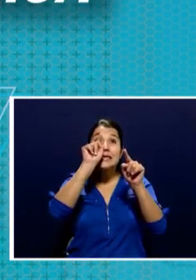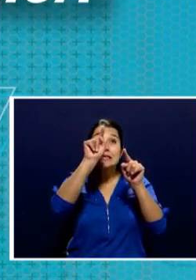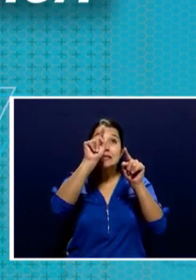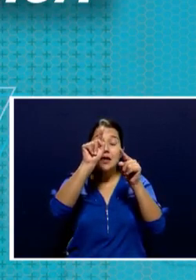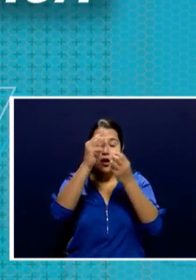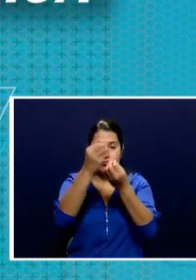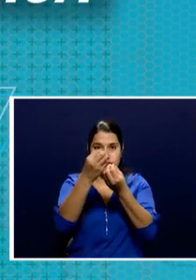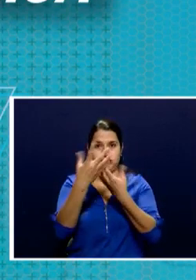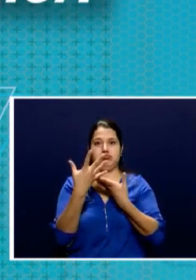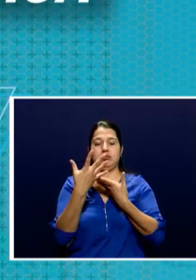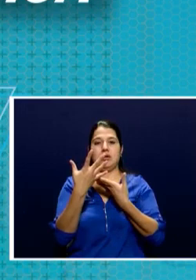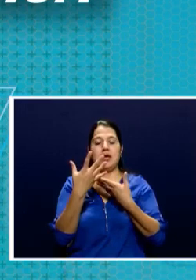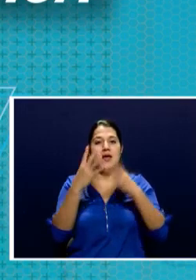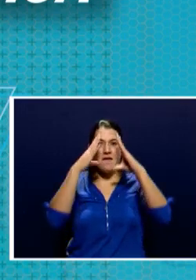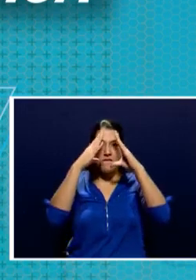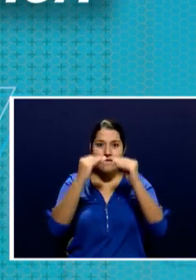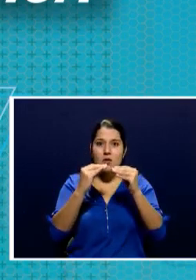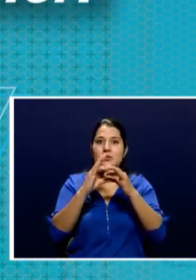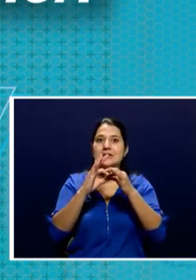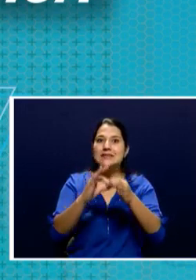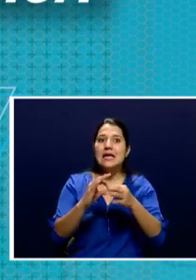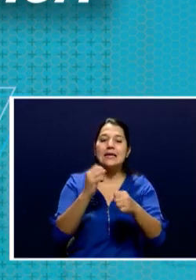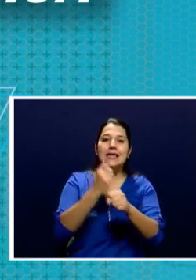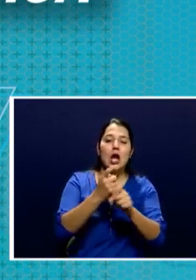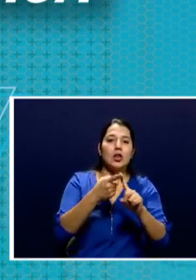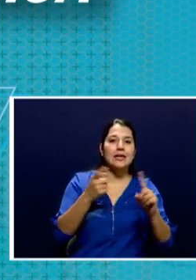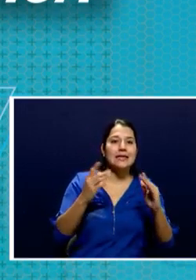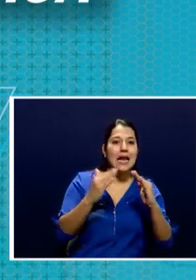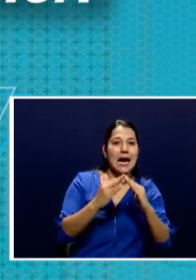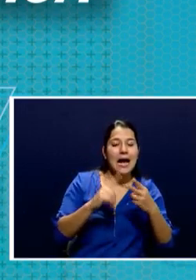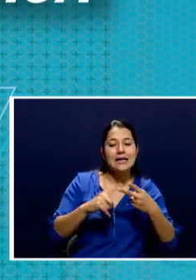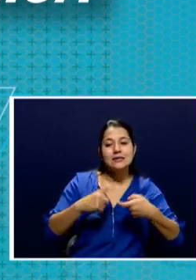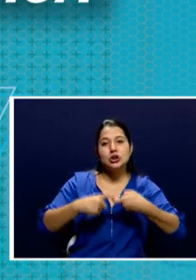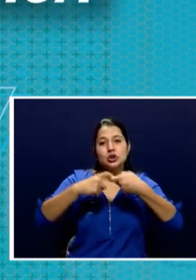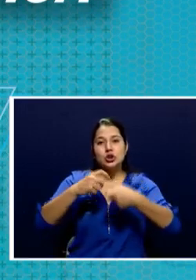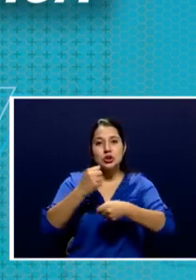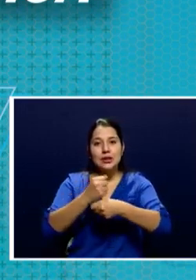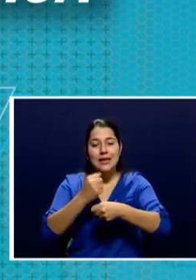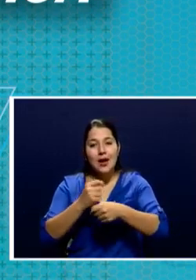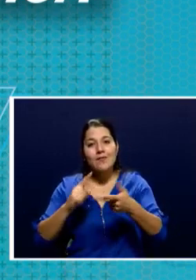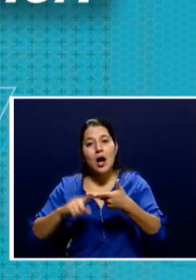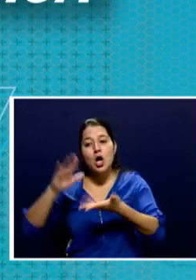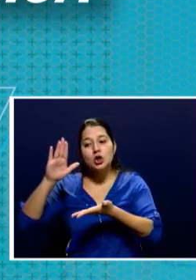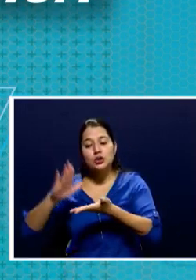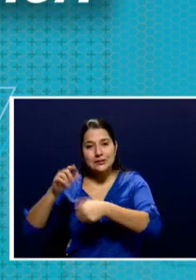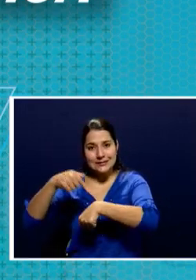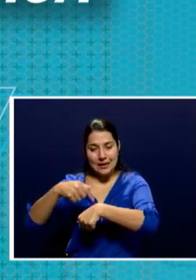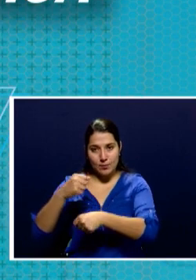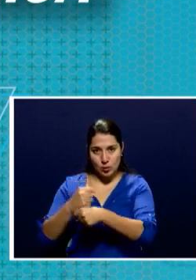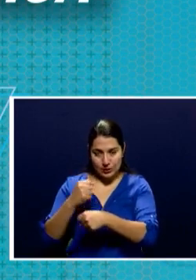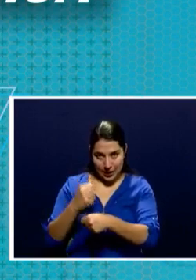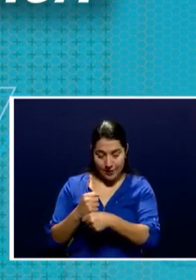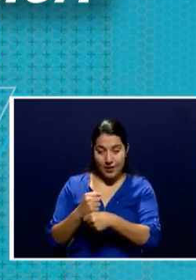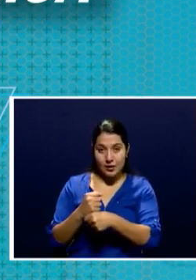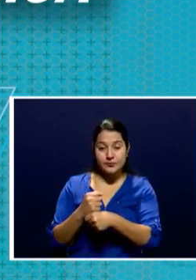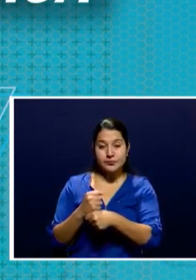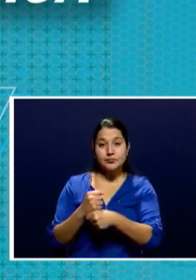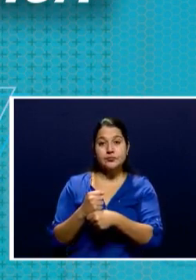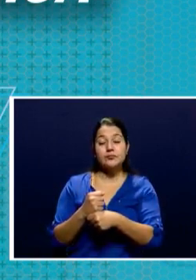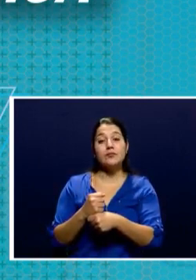la información desde teletrabajo, suspensión de contratos y reducción de jornadas, con los requisitos, e incluso en ese mismo